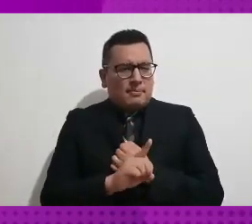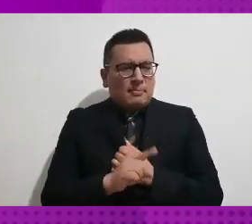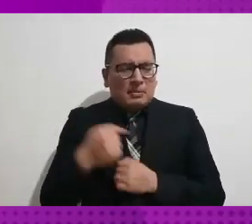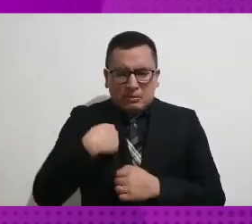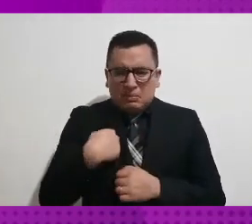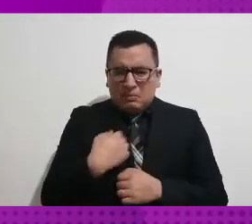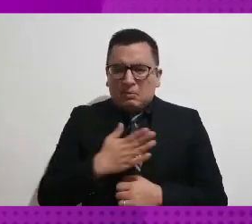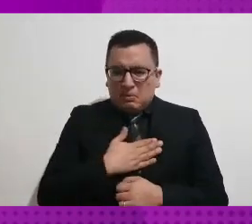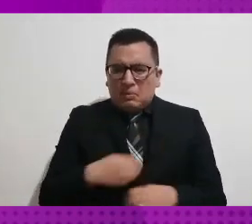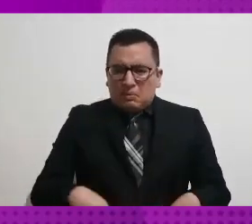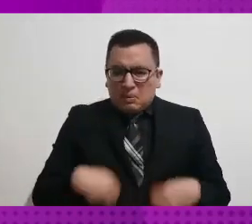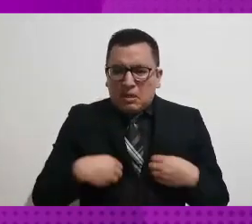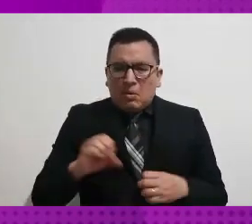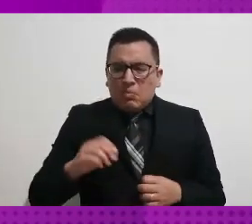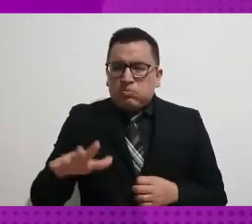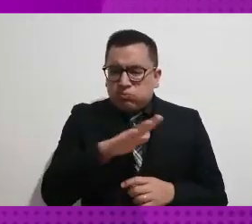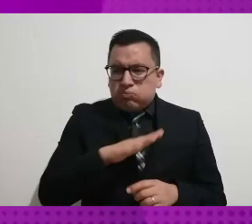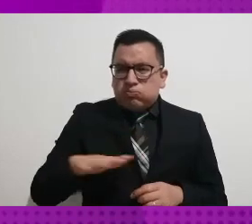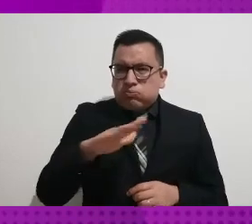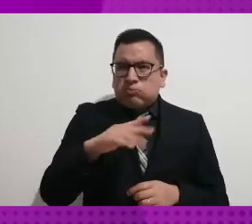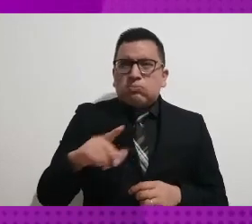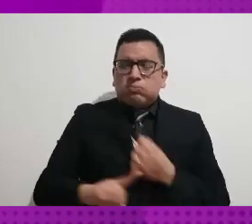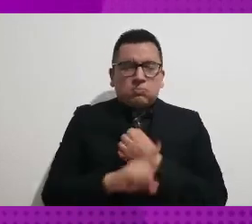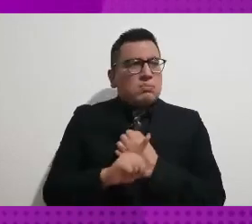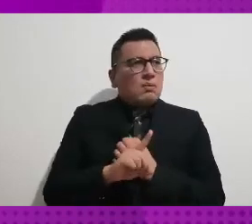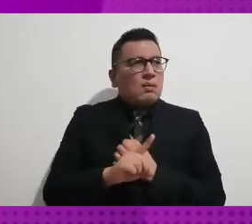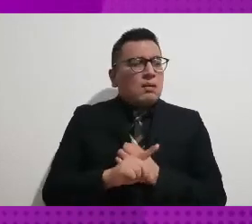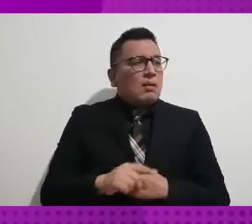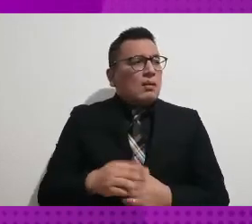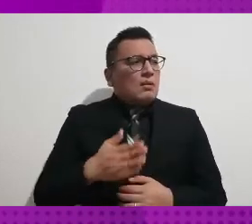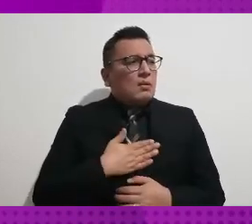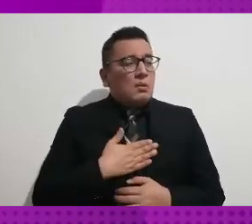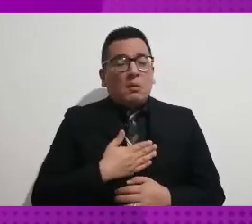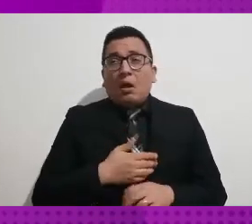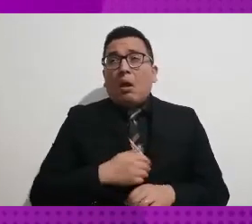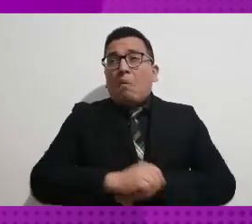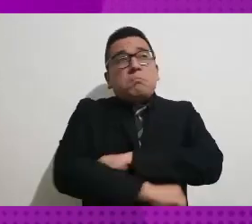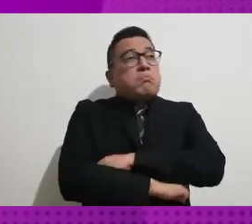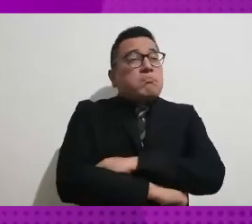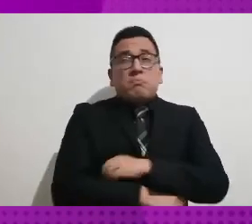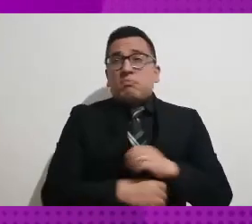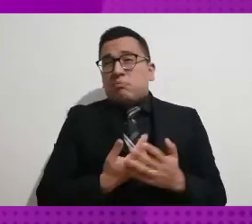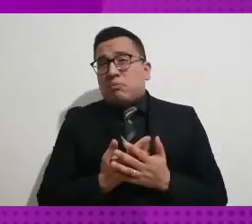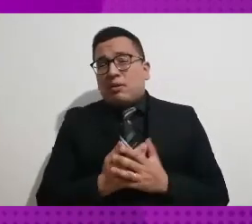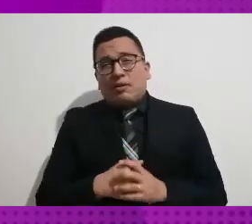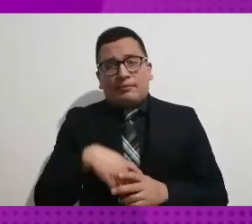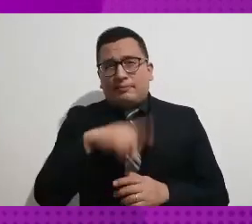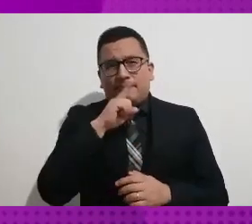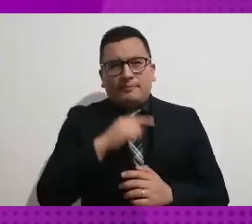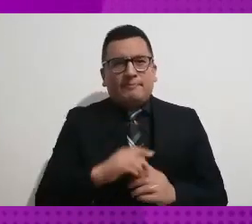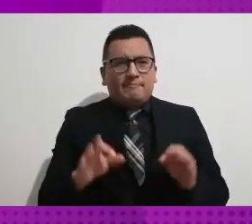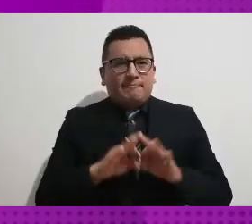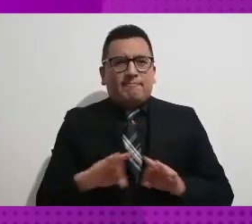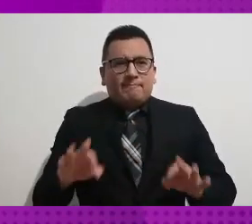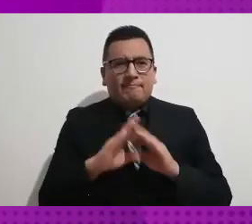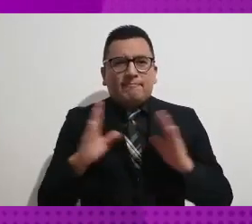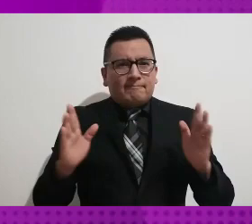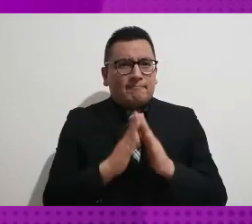local, individual, en su colonia, en tu escuela. Yo pienso que la